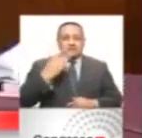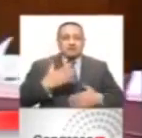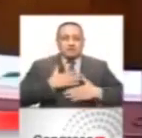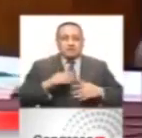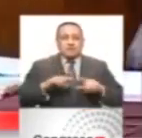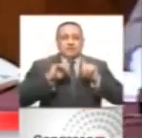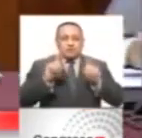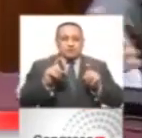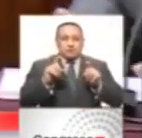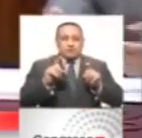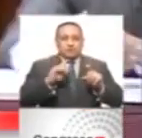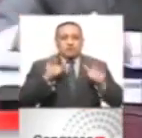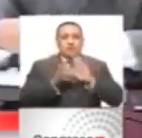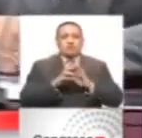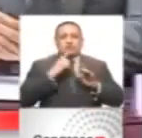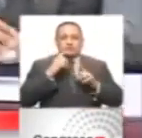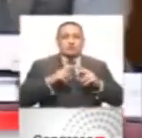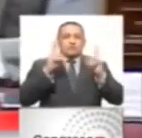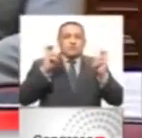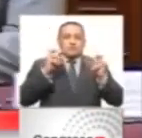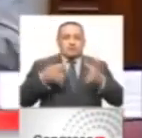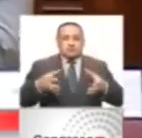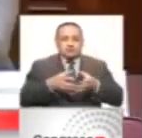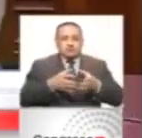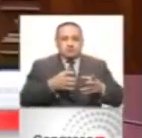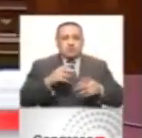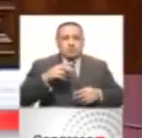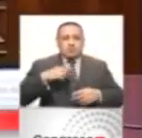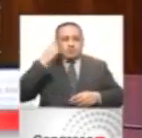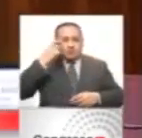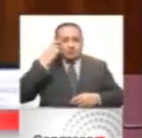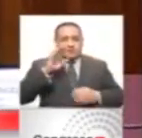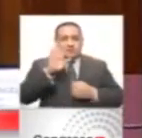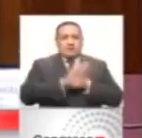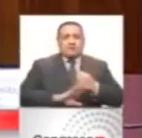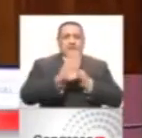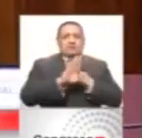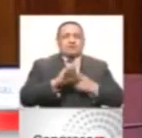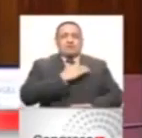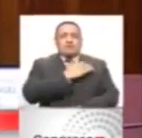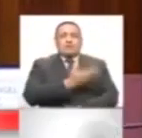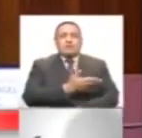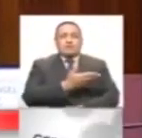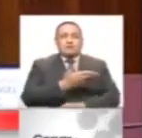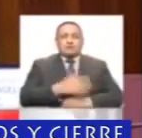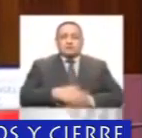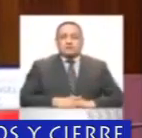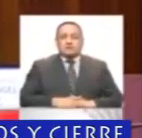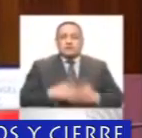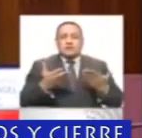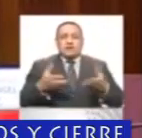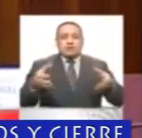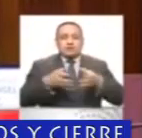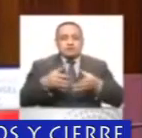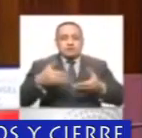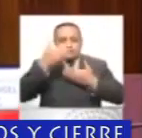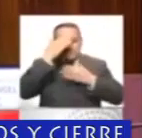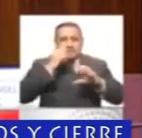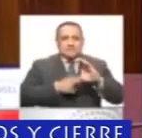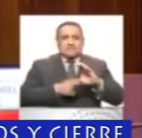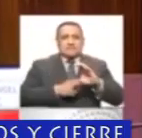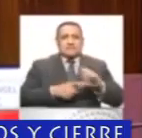bien mi pregunta. Parece que su sesgo político y presunta defensa o beneficios a